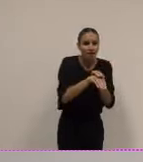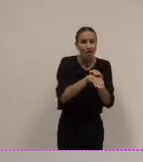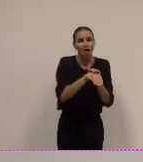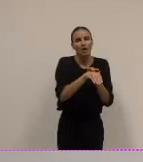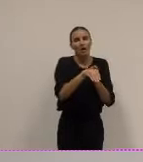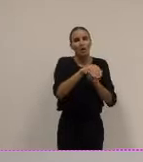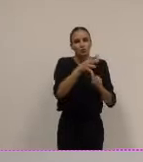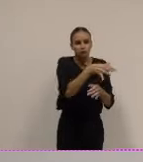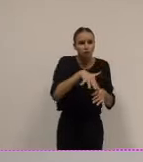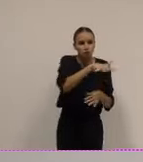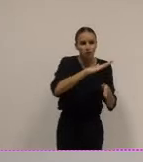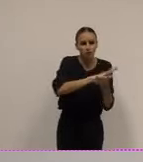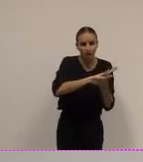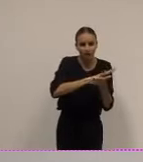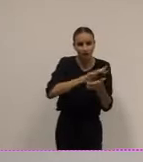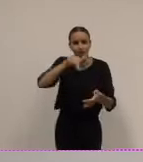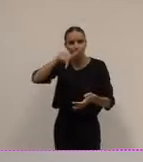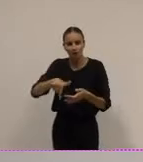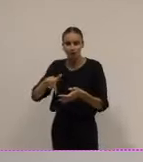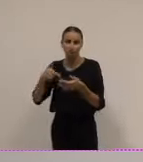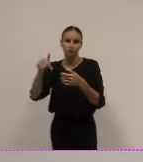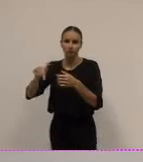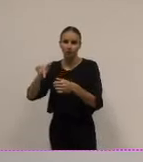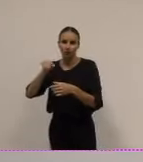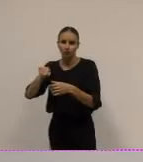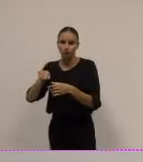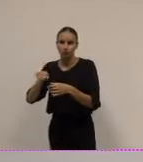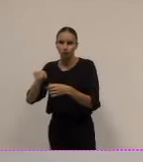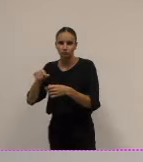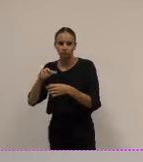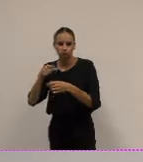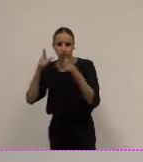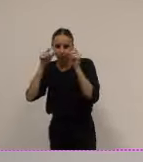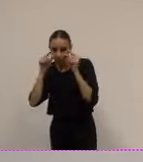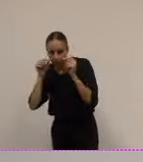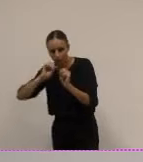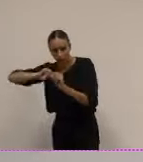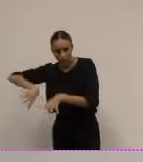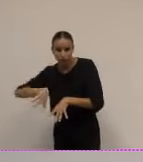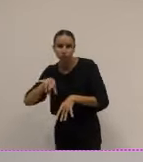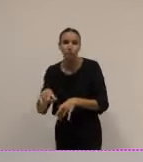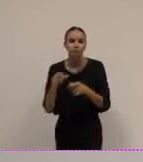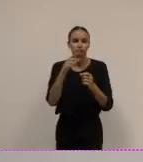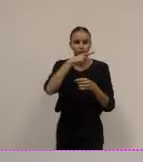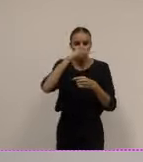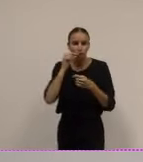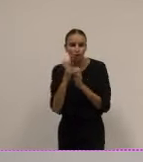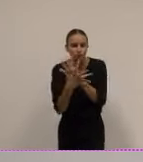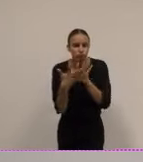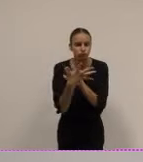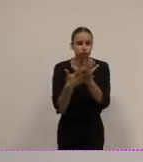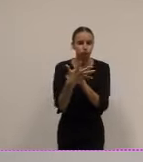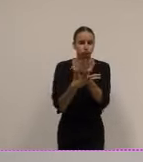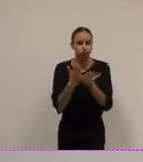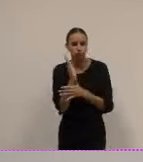los párpados pesados como juicios. No te quedes sin labios. No te duermas sin sueño. No te pienses